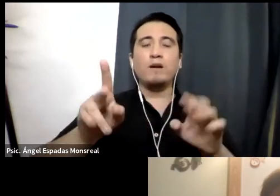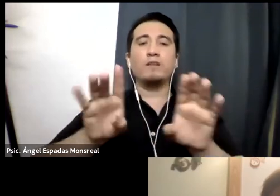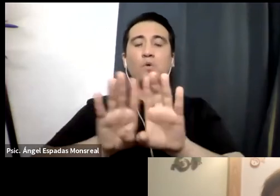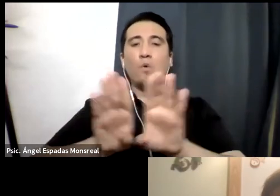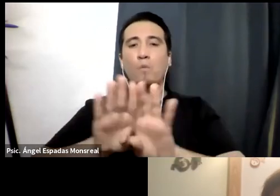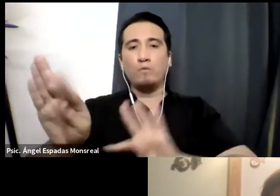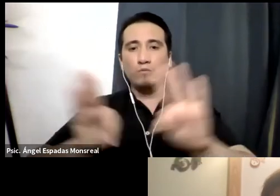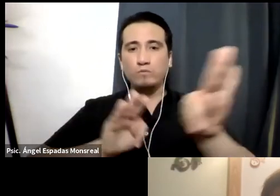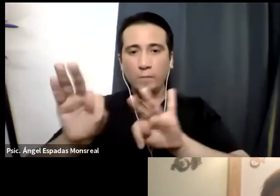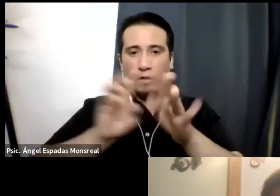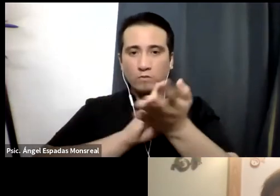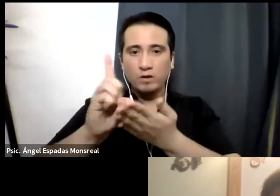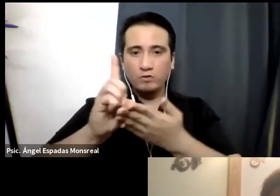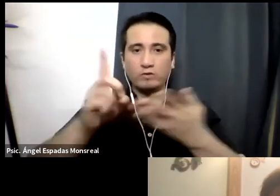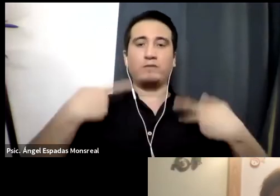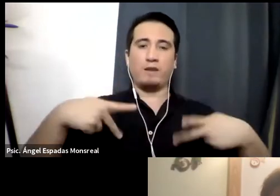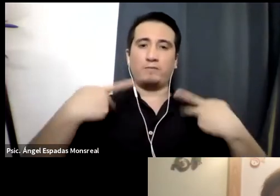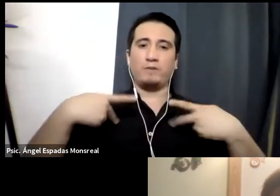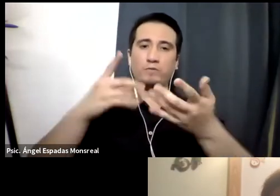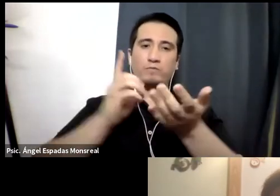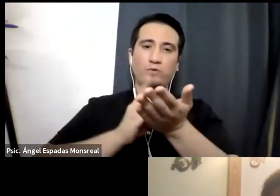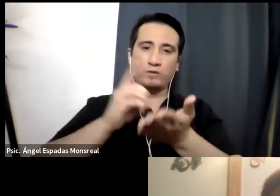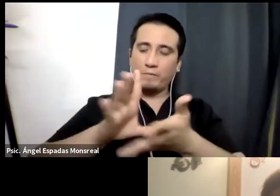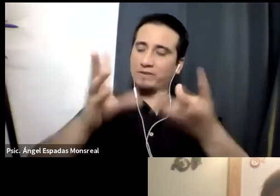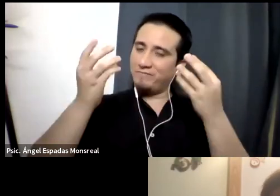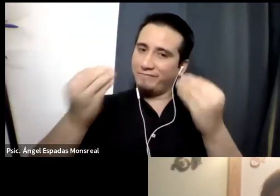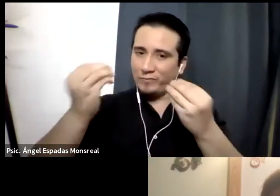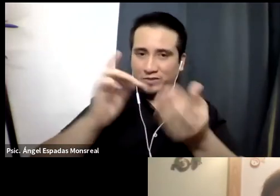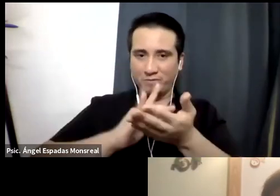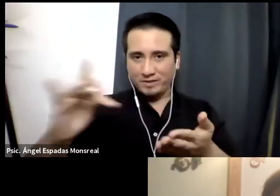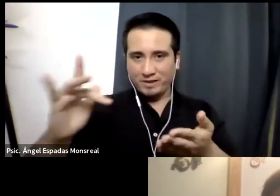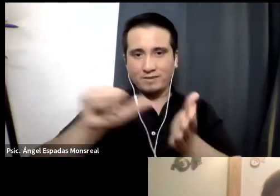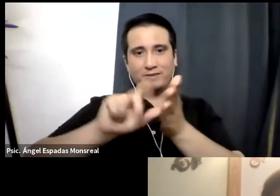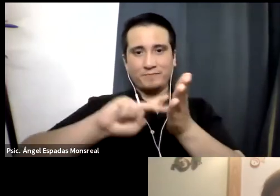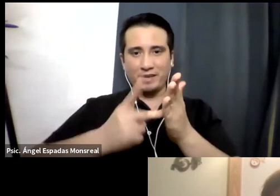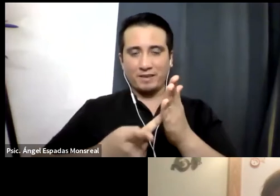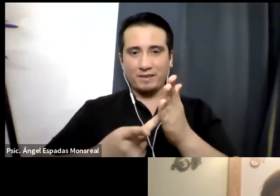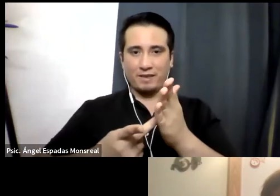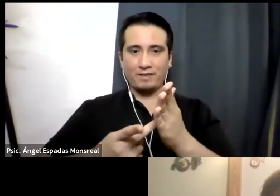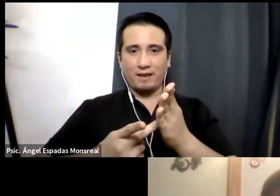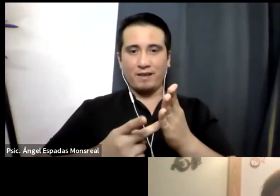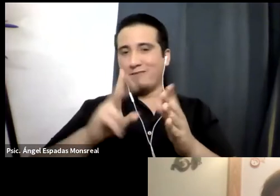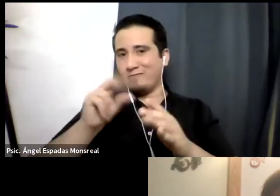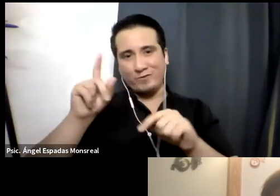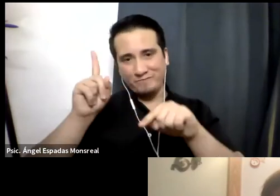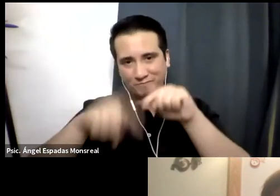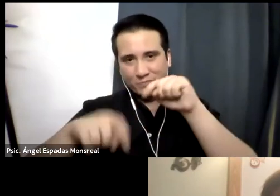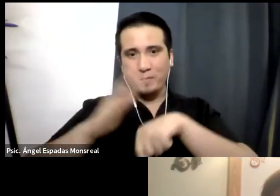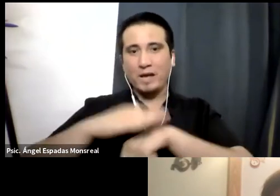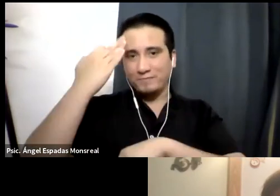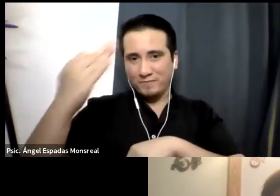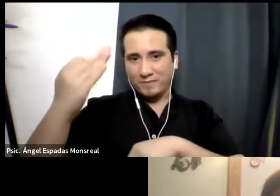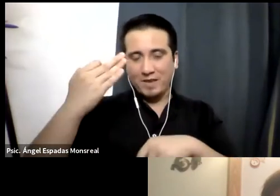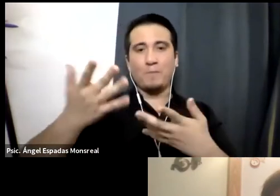de los derechos de las personas con discapacidad. Así que muchísimas gracias, arquitecta. No le quito más el tiempo a su